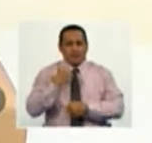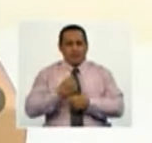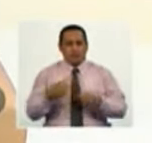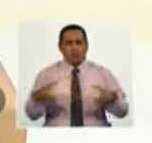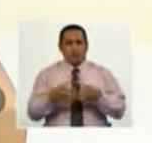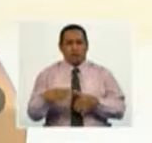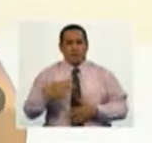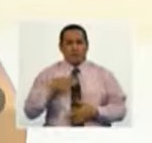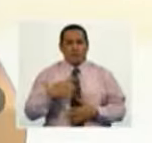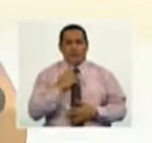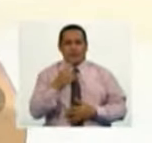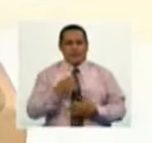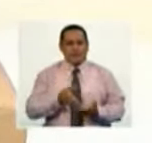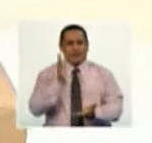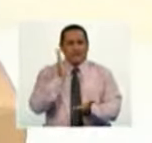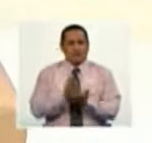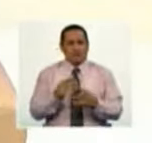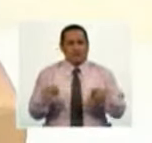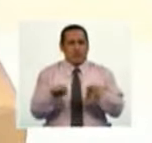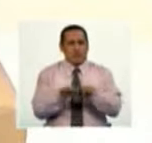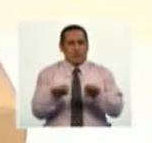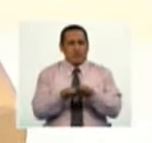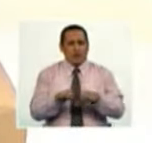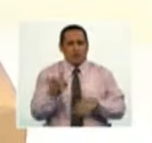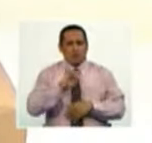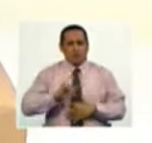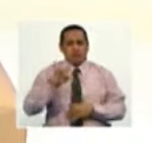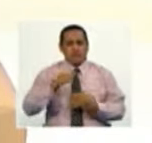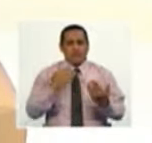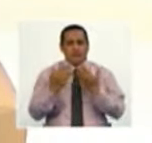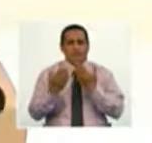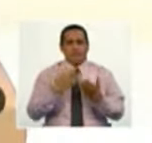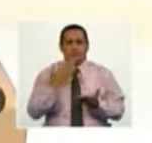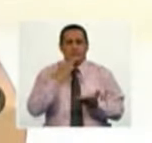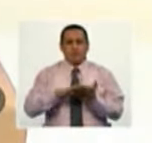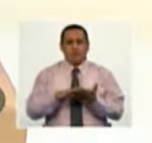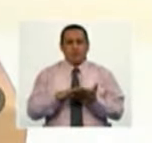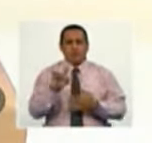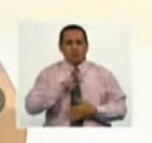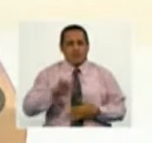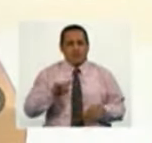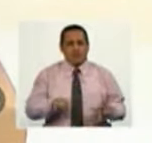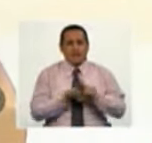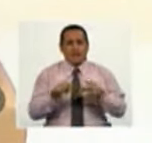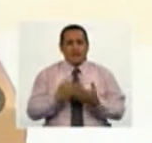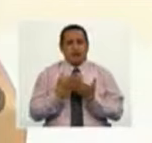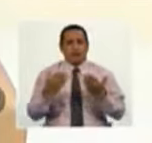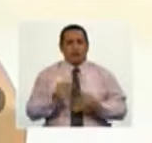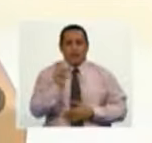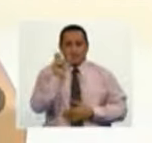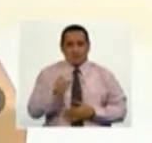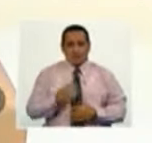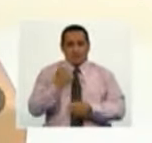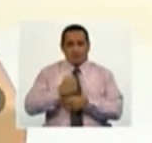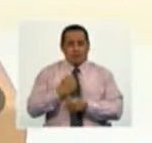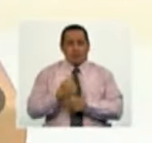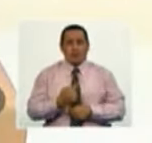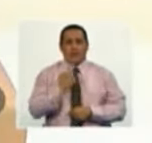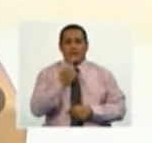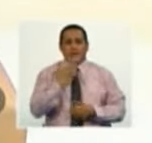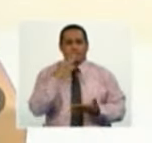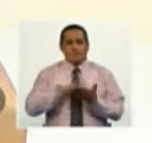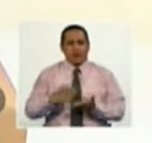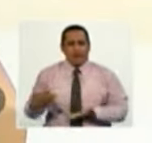del régimen privado. Eran faltas similares, eran utilizar de manera indebida los recursos del empleador,